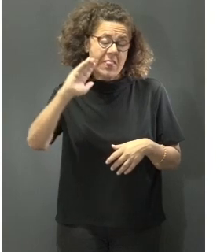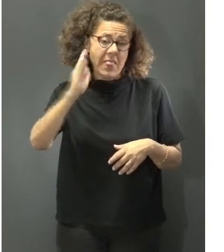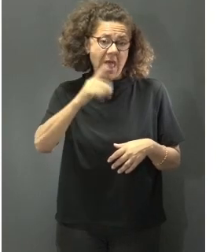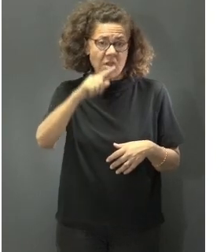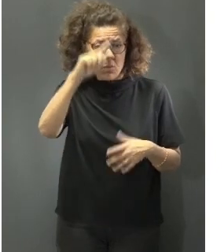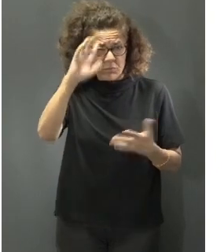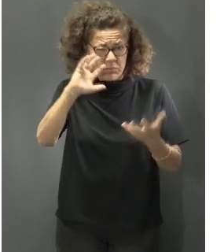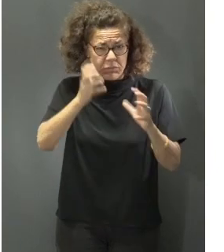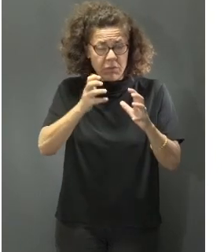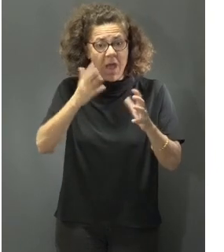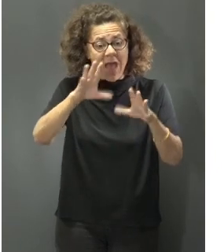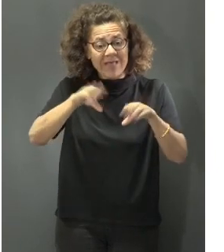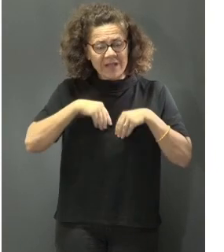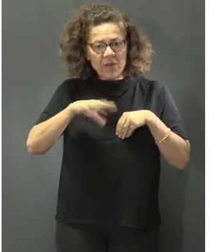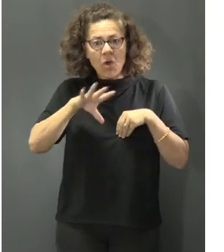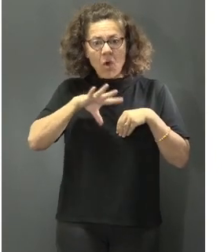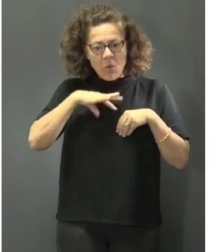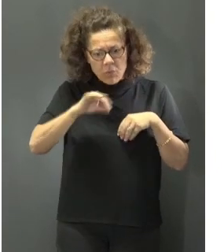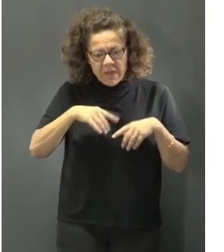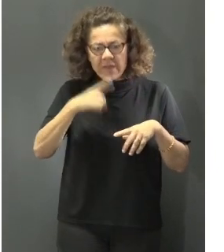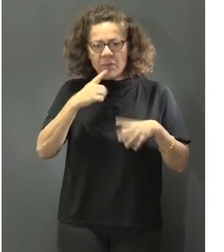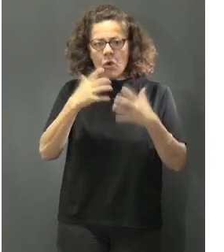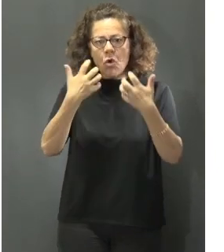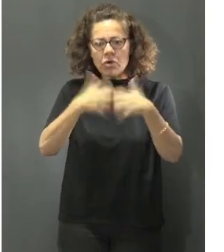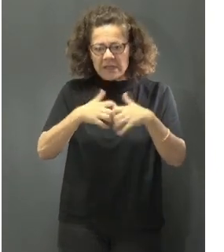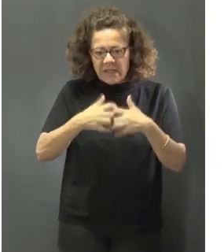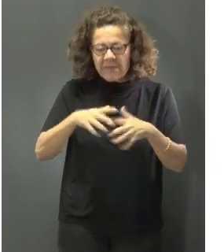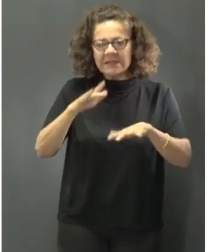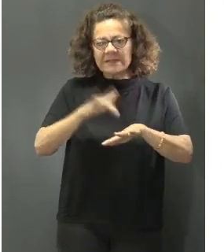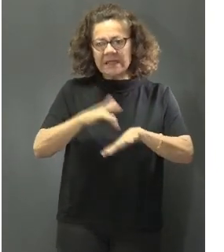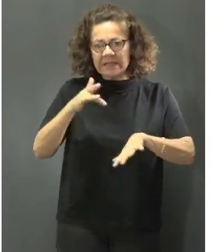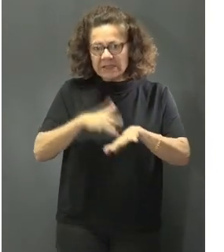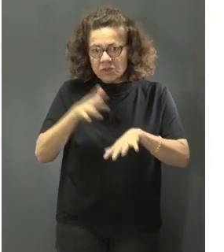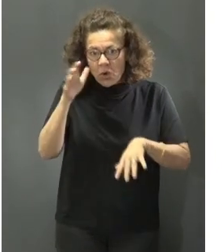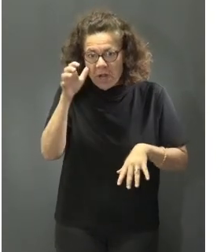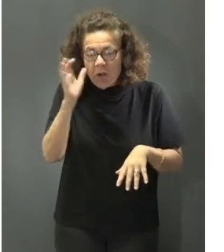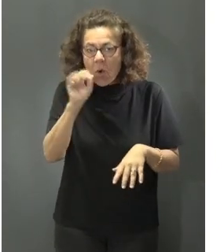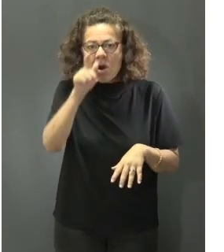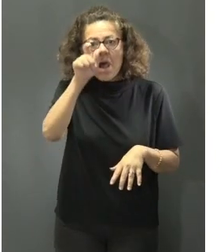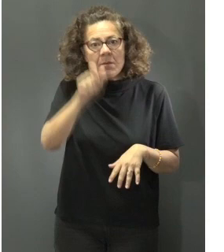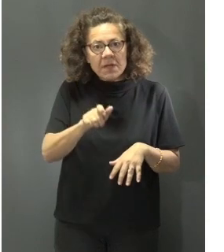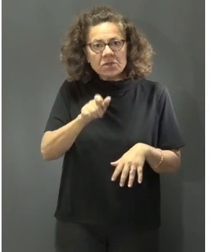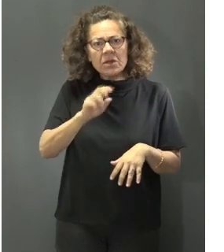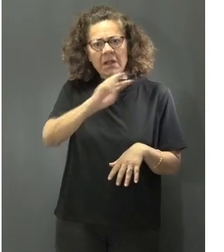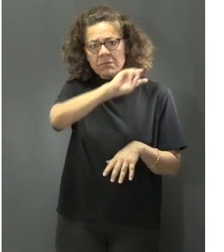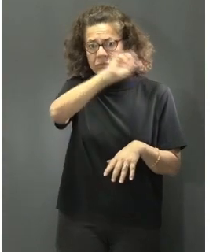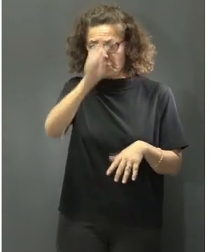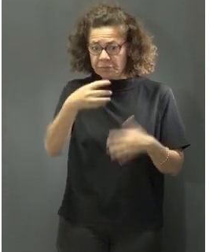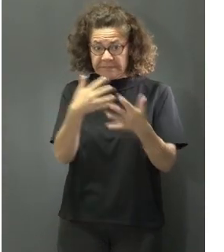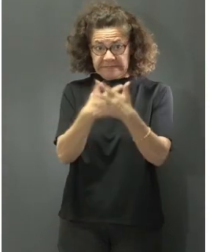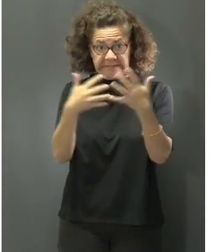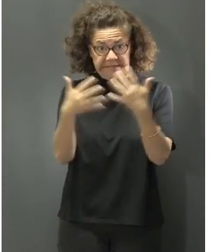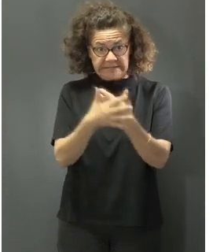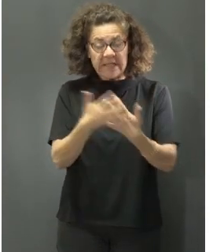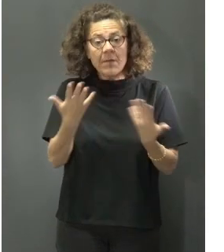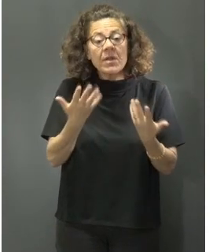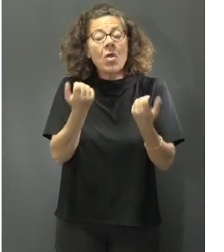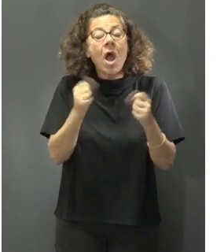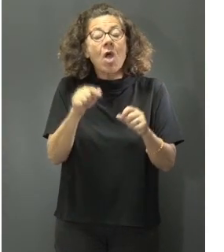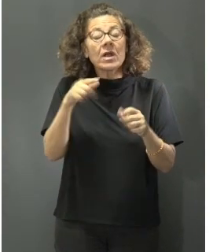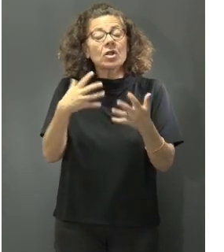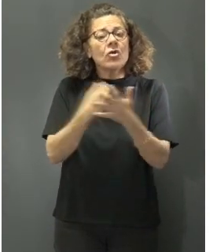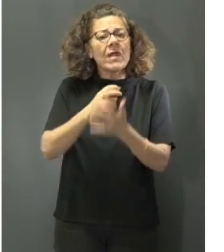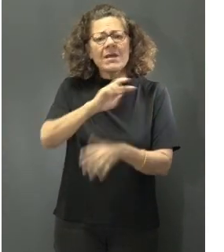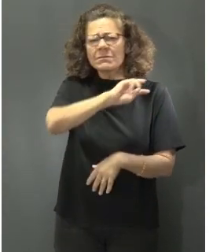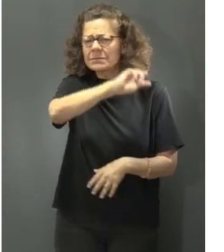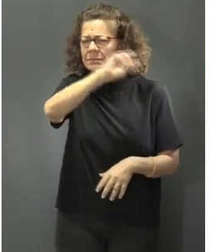desde secuelas físicas, cognitivas, sensoriales o una persona que tenga variedad de ellas, pero a pesar de toda la